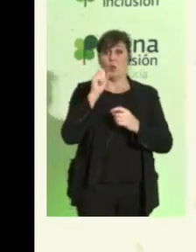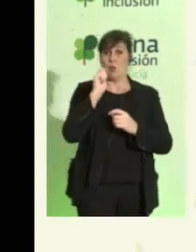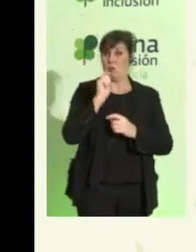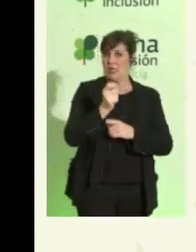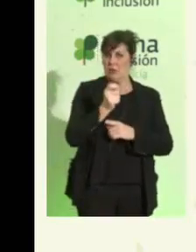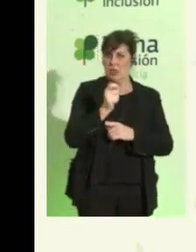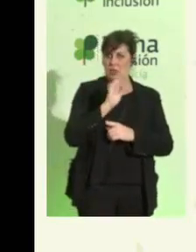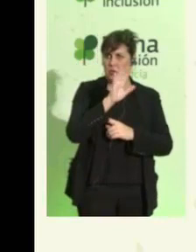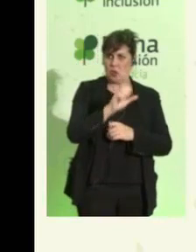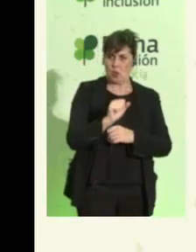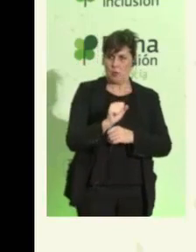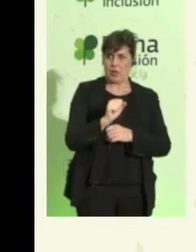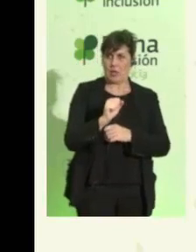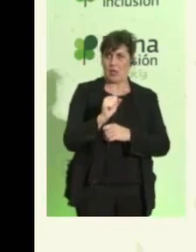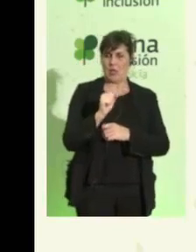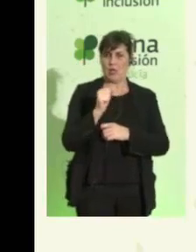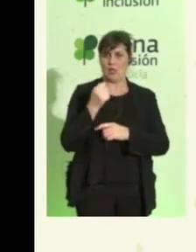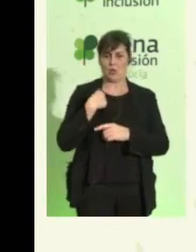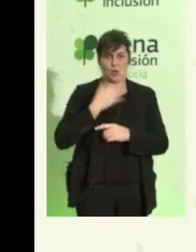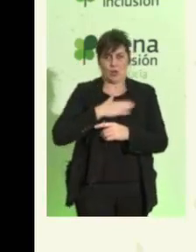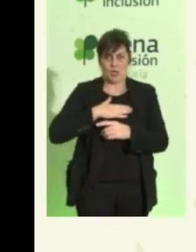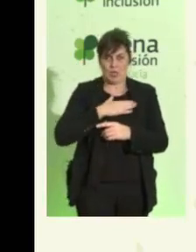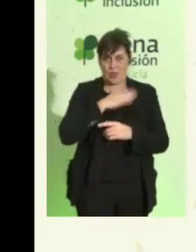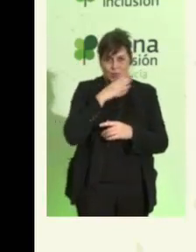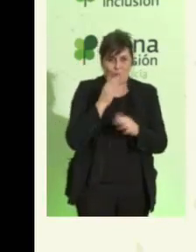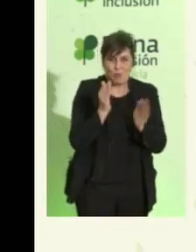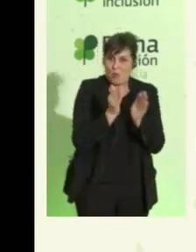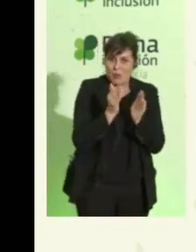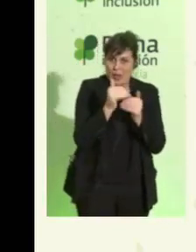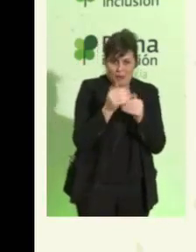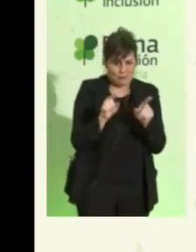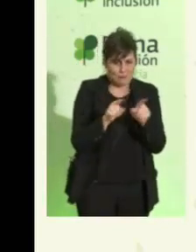pequeño, y estaba encantada porque era mío.